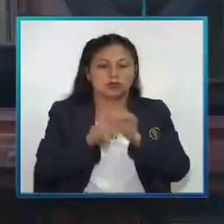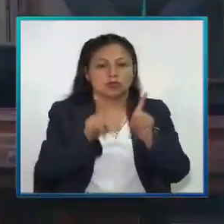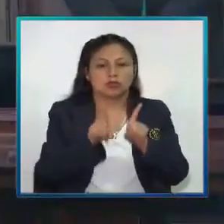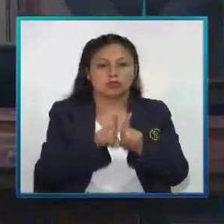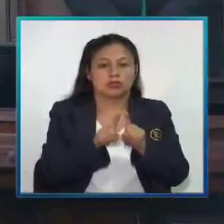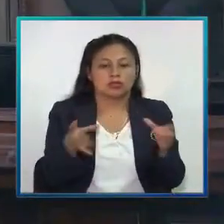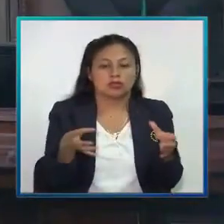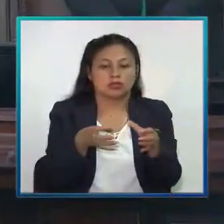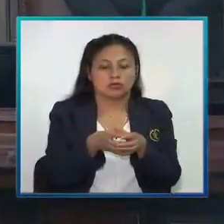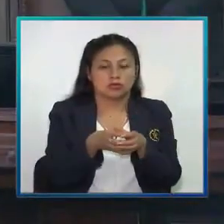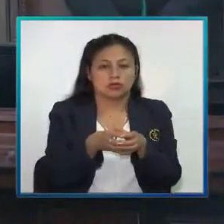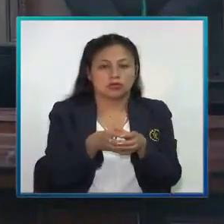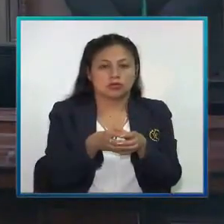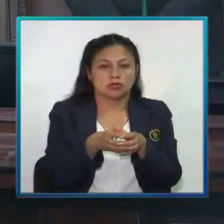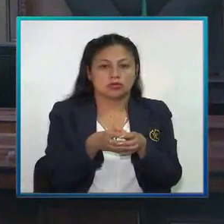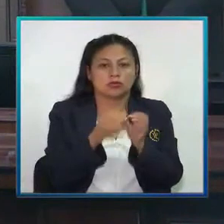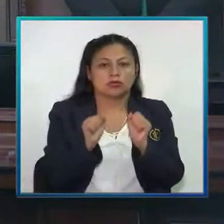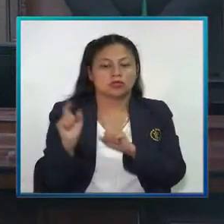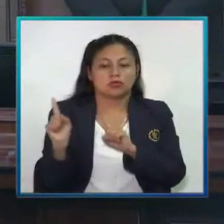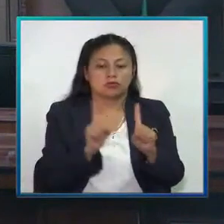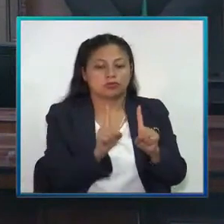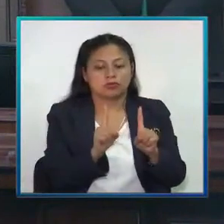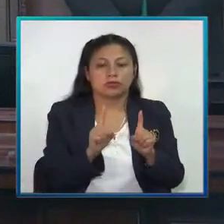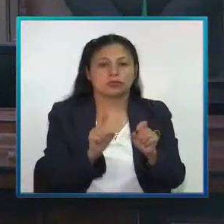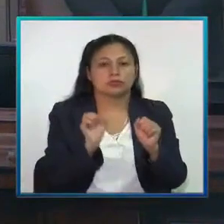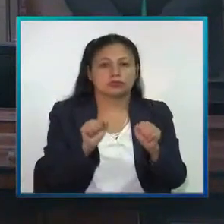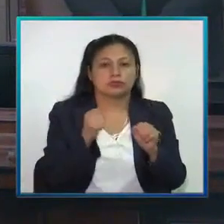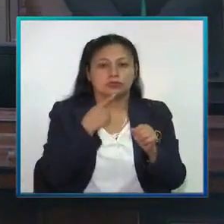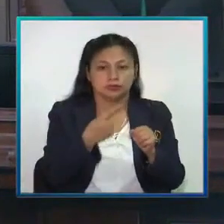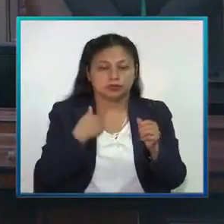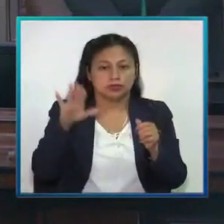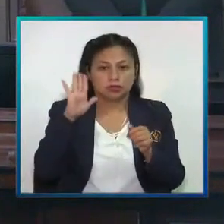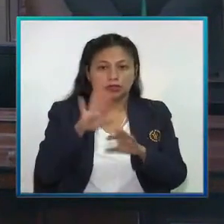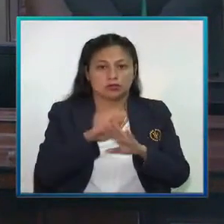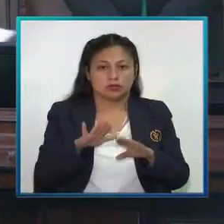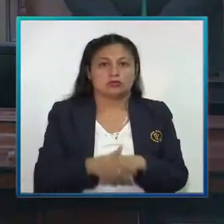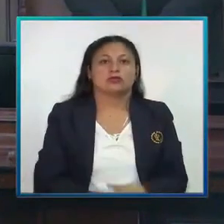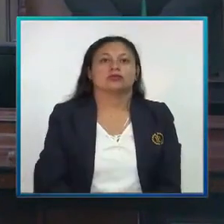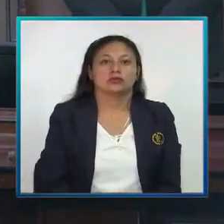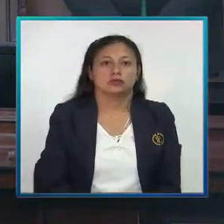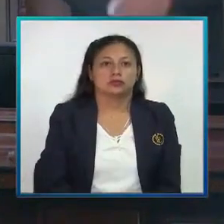señores integrantes de la Comisión de Postulación. Quedan juramentados.